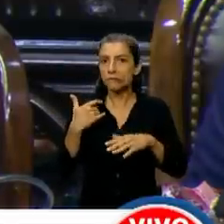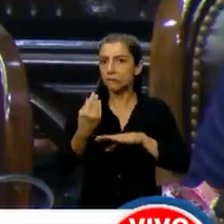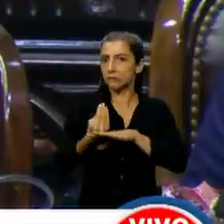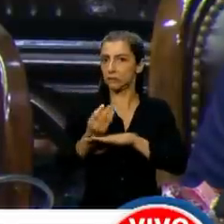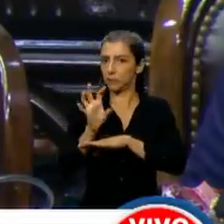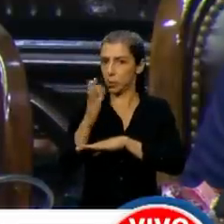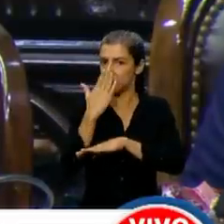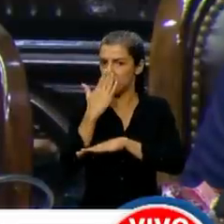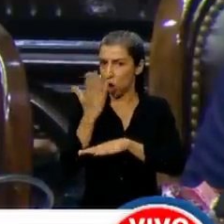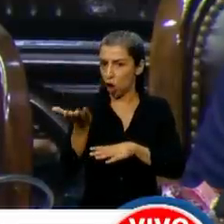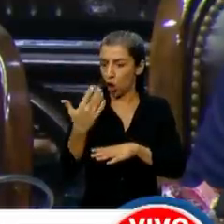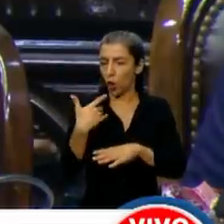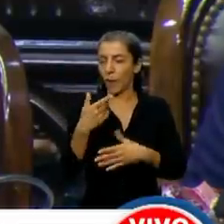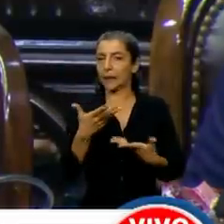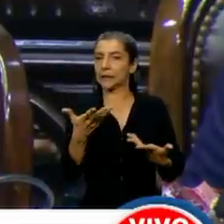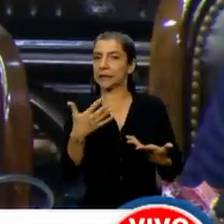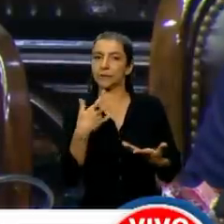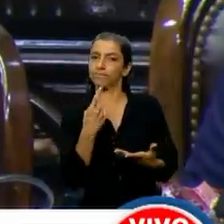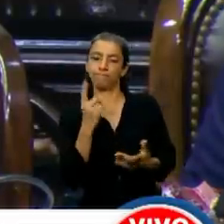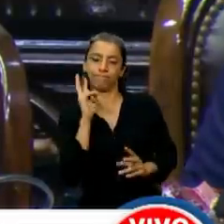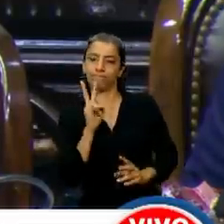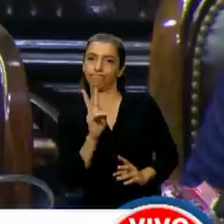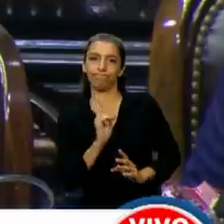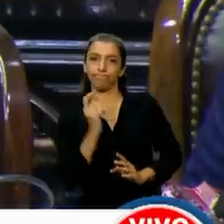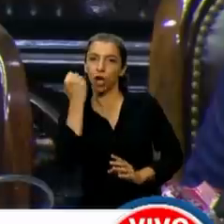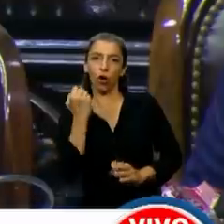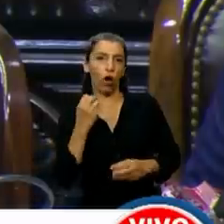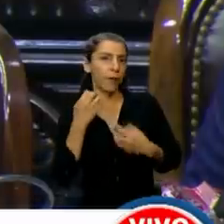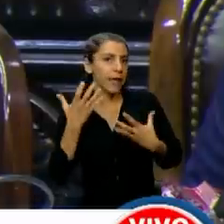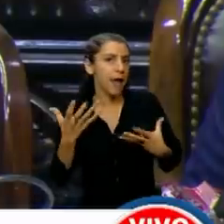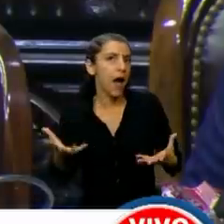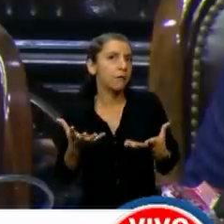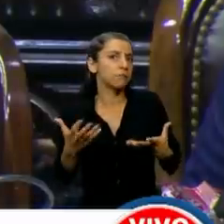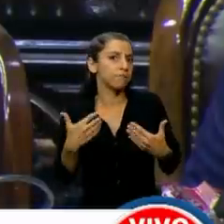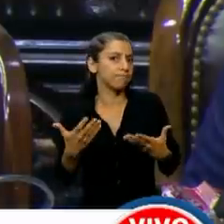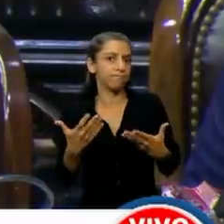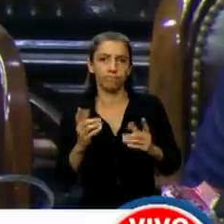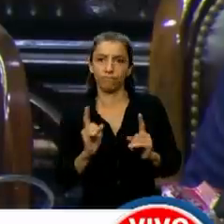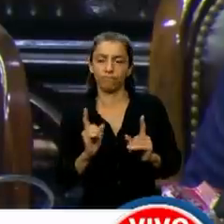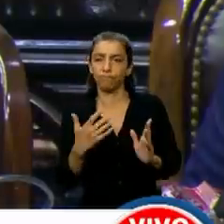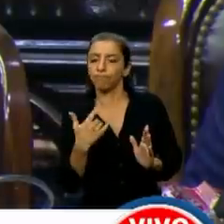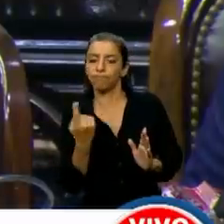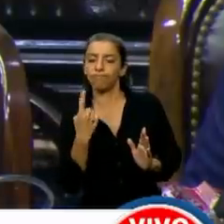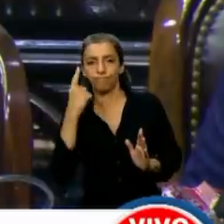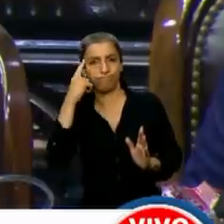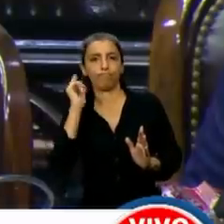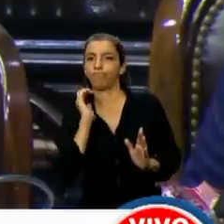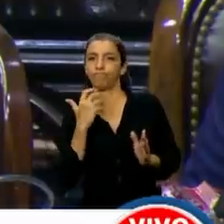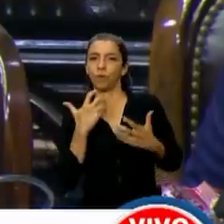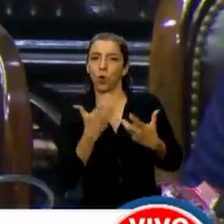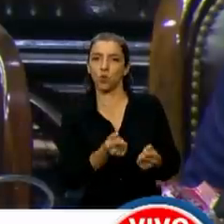vienen adelantando mis compañeros del bloque no voy a acompañar este presupuesto con estas características